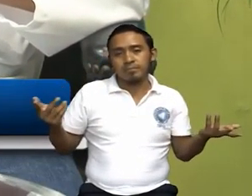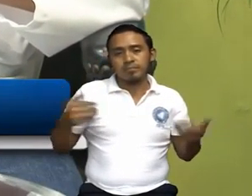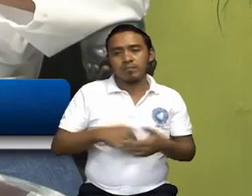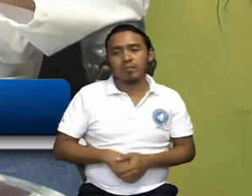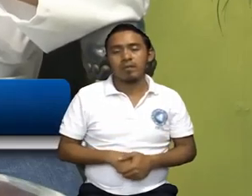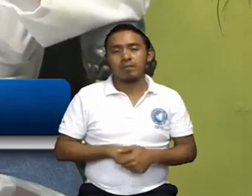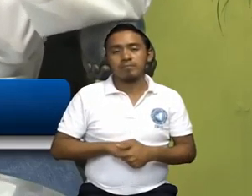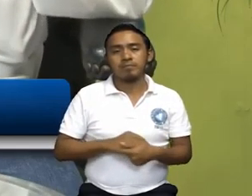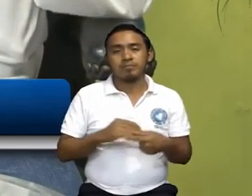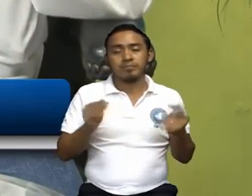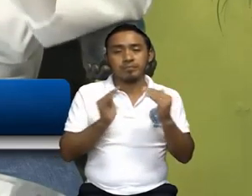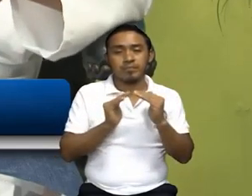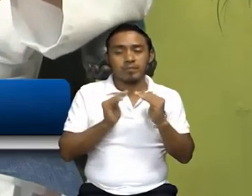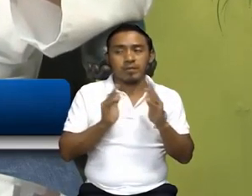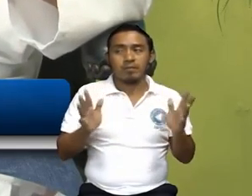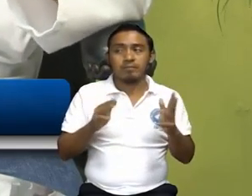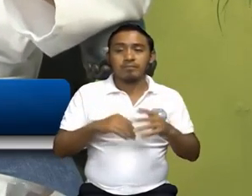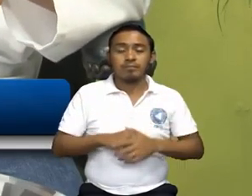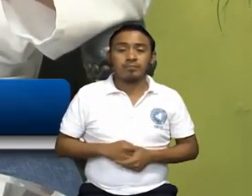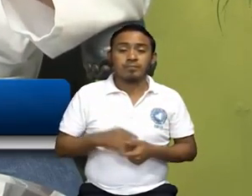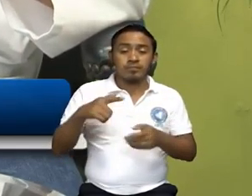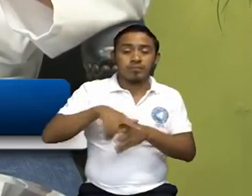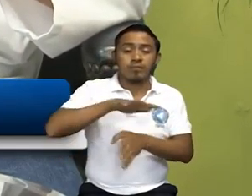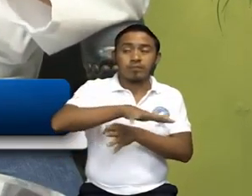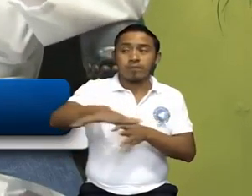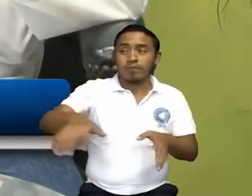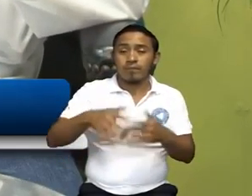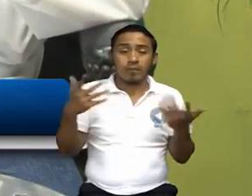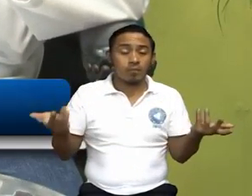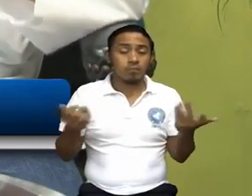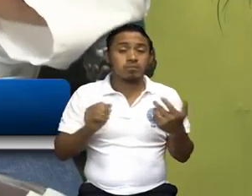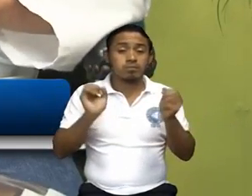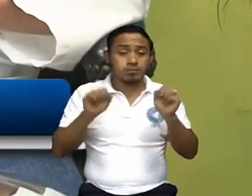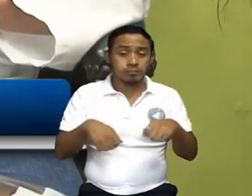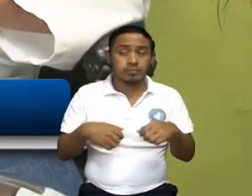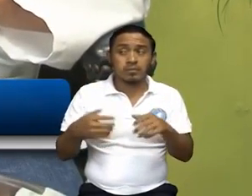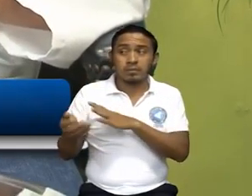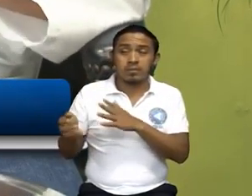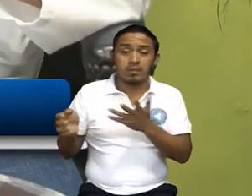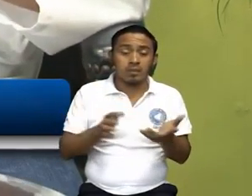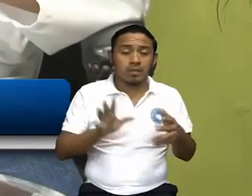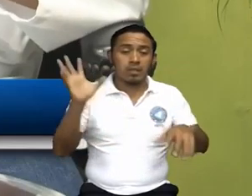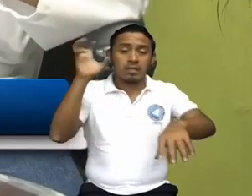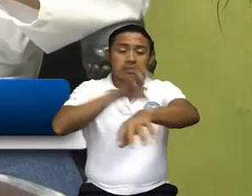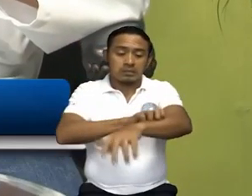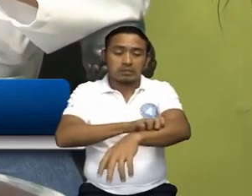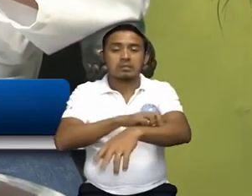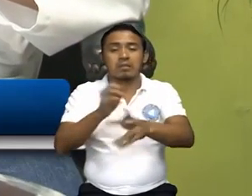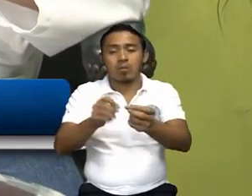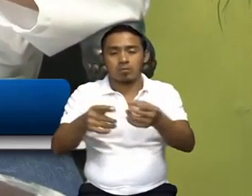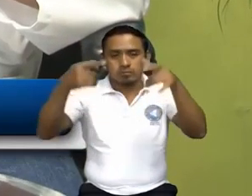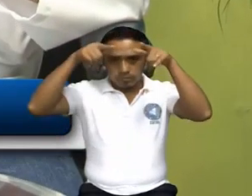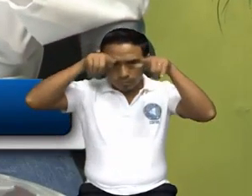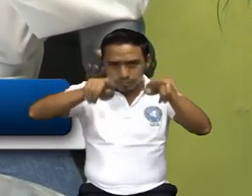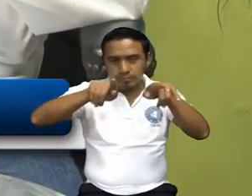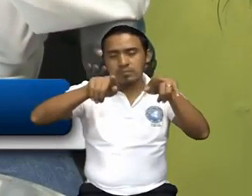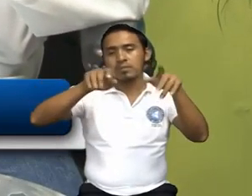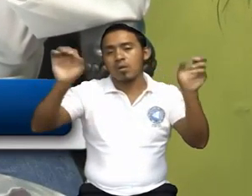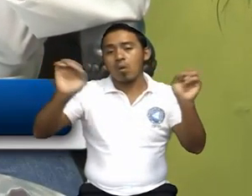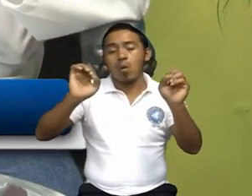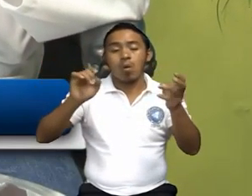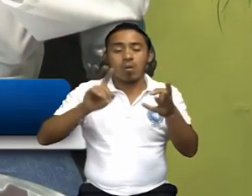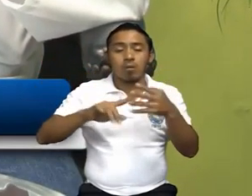hogar, ¿verdad? Y en este caso, en el campo, un animal puede ocasionar una lesión, ¿verdad? Por mordisco o por corneada, en